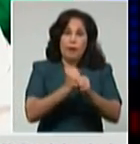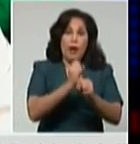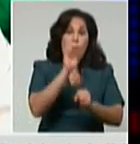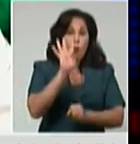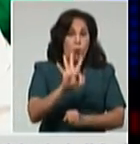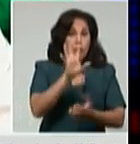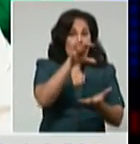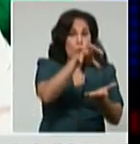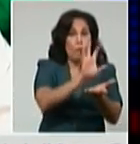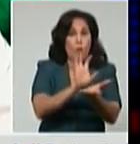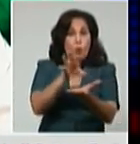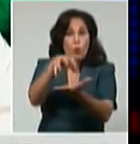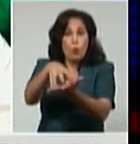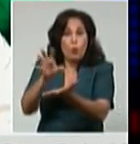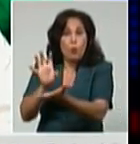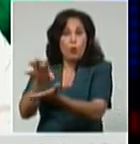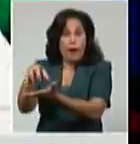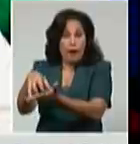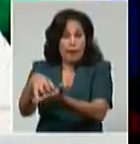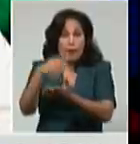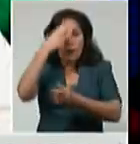se trabaja en el resto de Cuba,